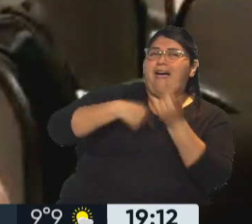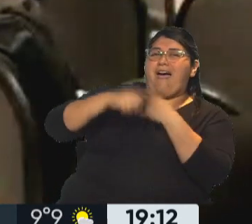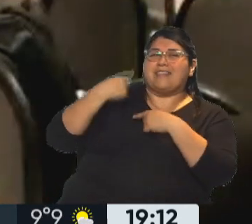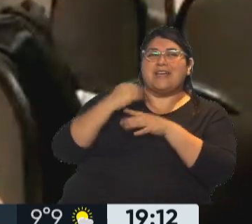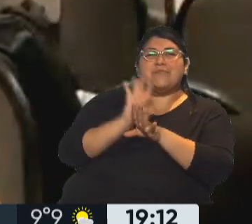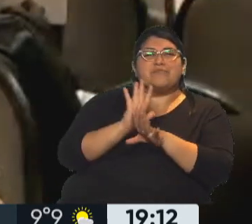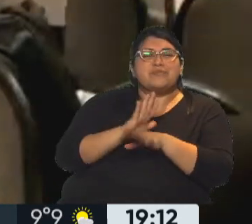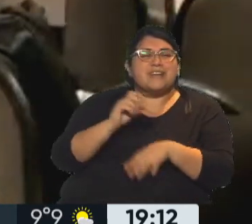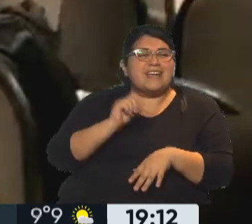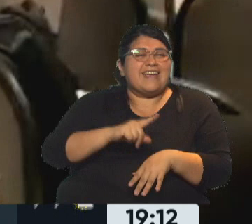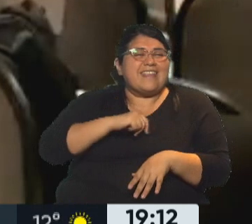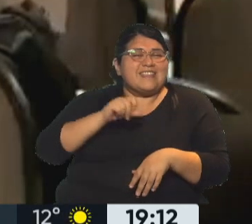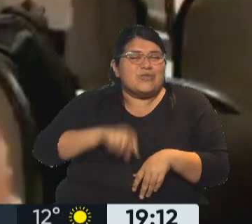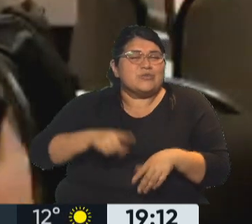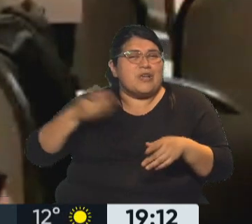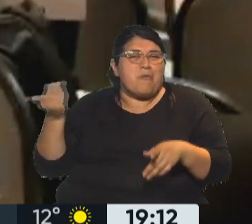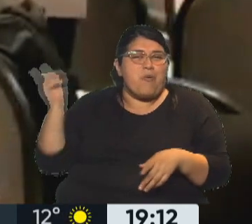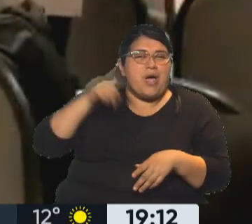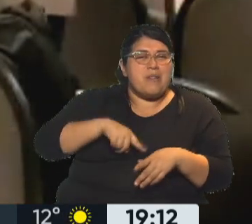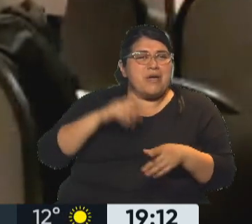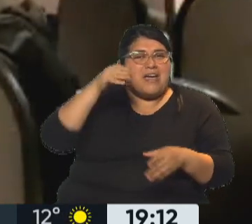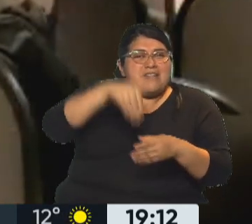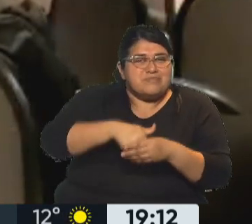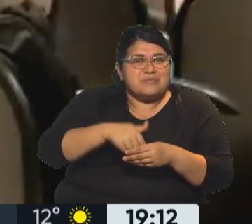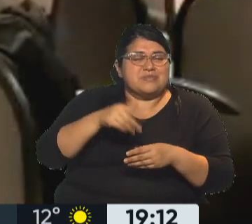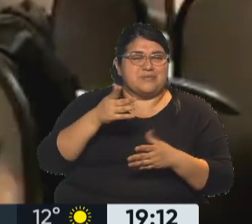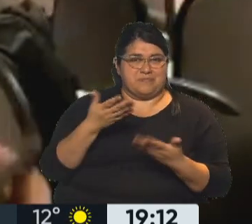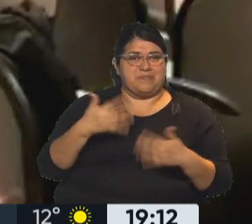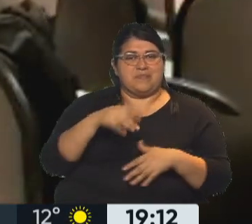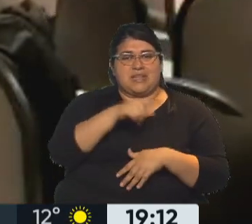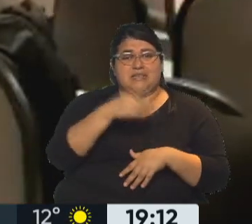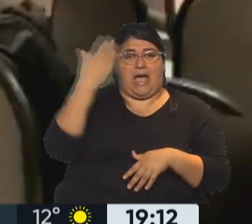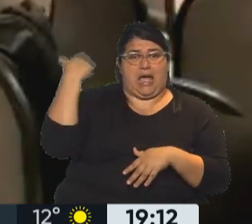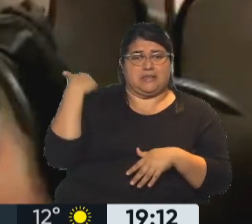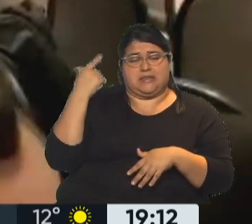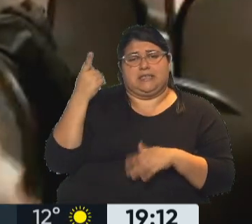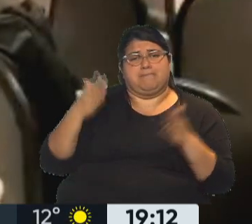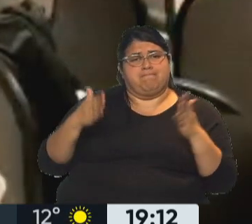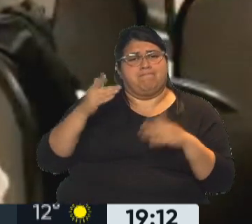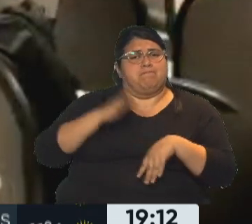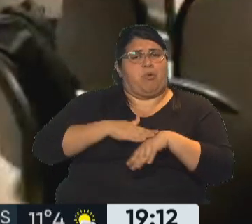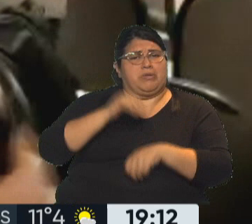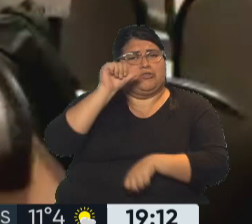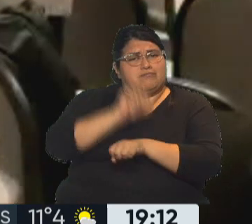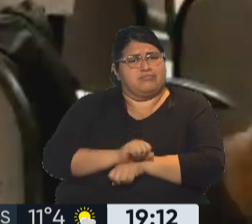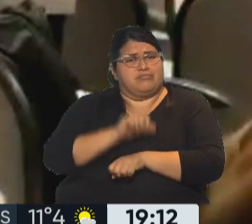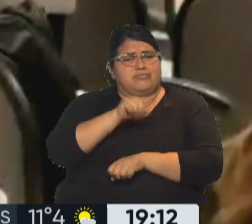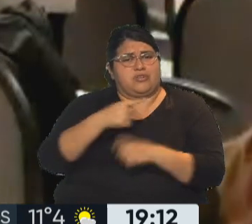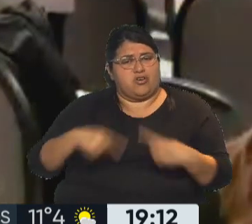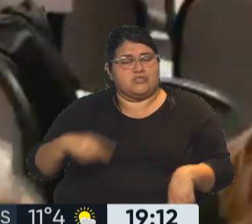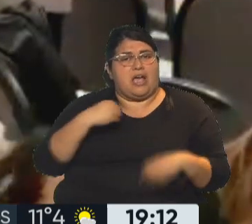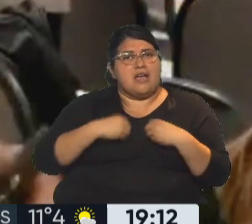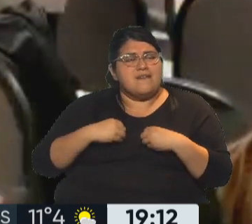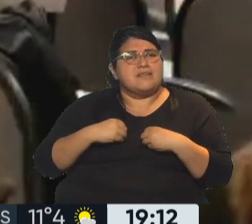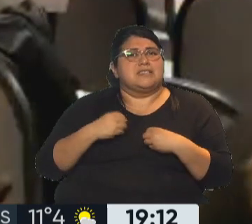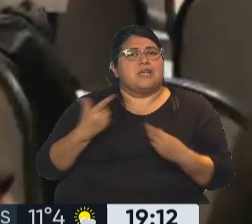mención Eh bueno por supuesto a el momento en que él ha sido privado de su libertad y la importancia de volver a